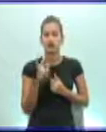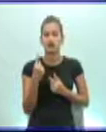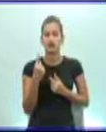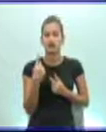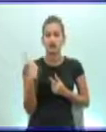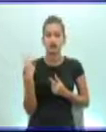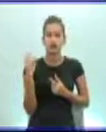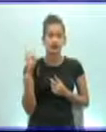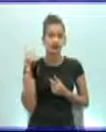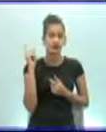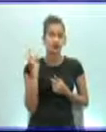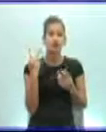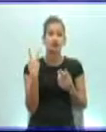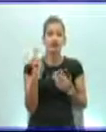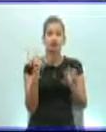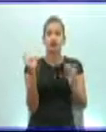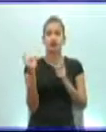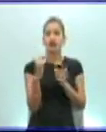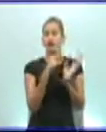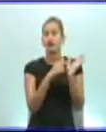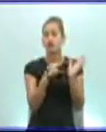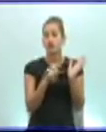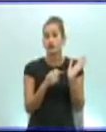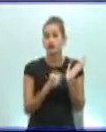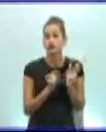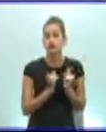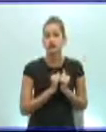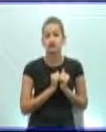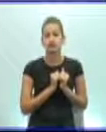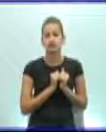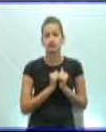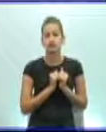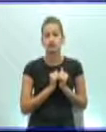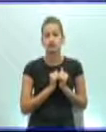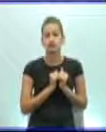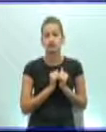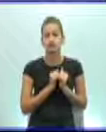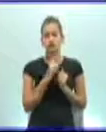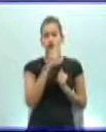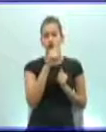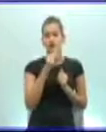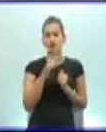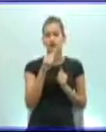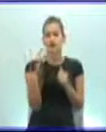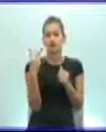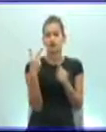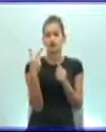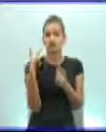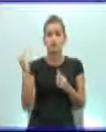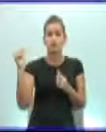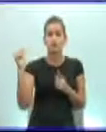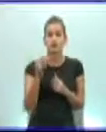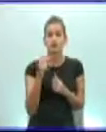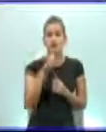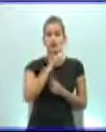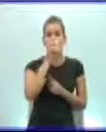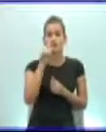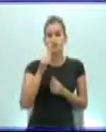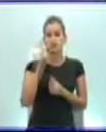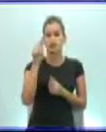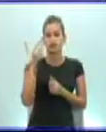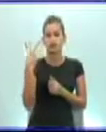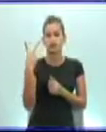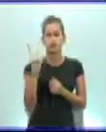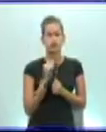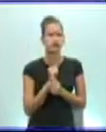dos elementos van a ser raíz de 2, es decir, raíz de 2 y menos raíz de 2. Bueno, quiero aquí